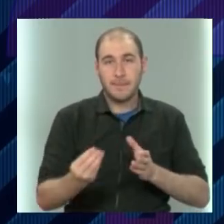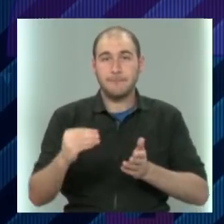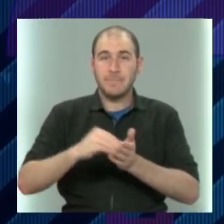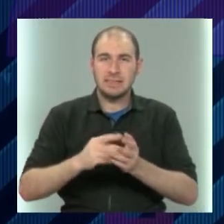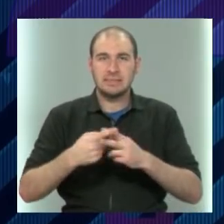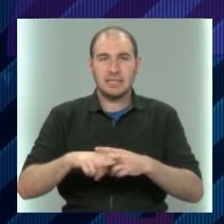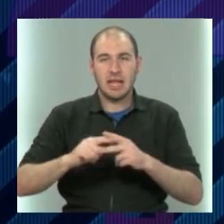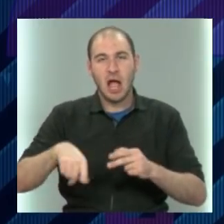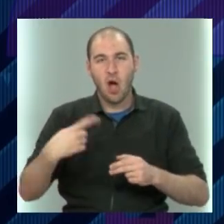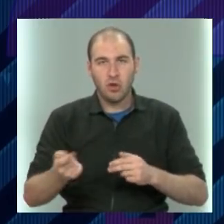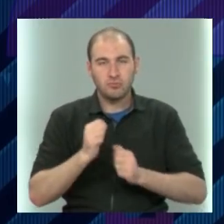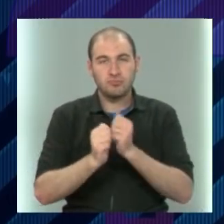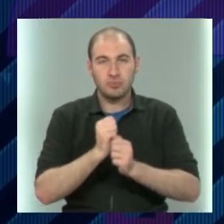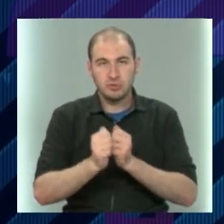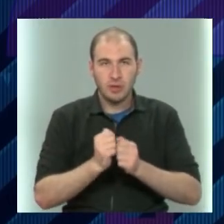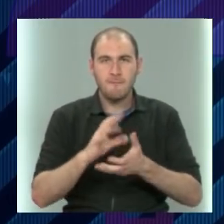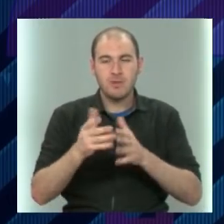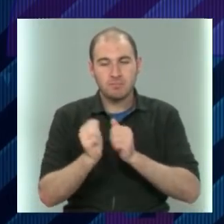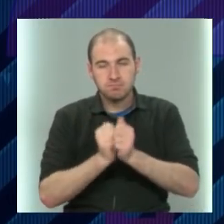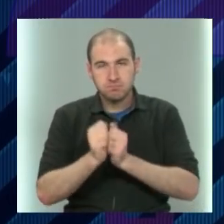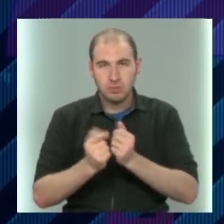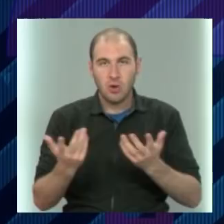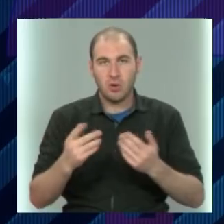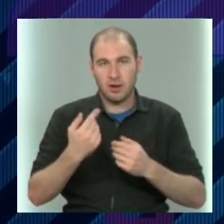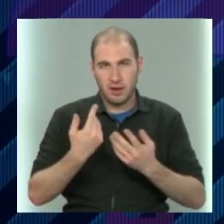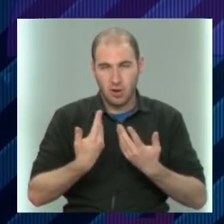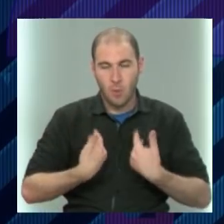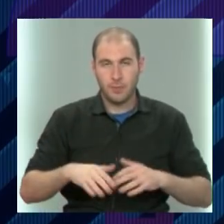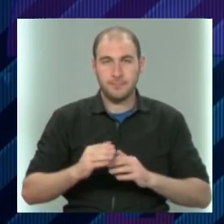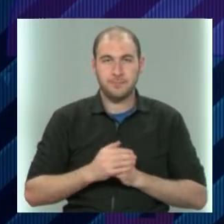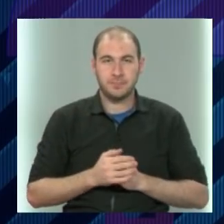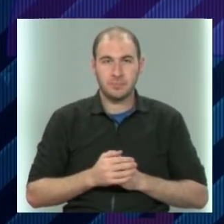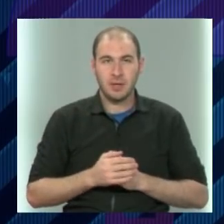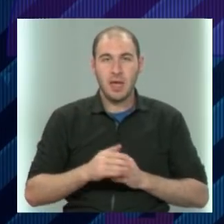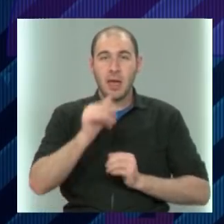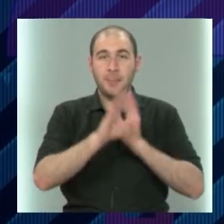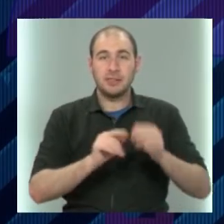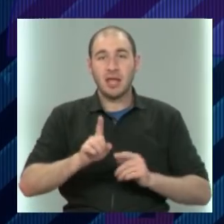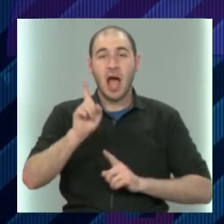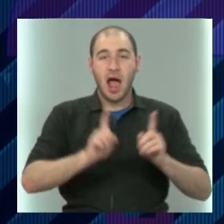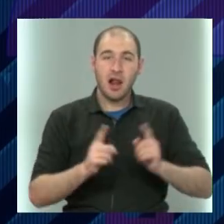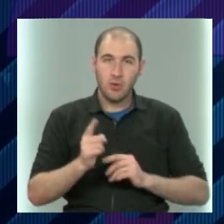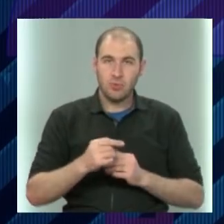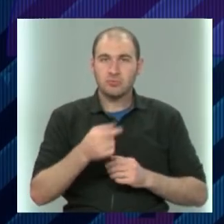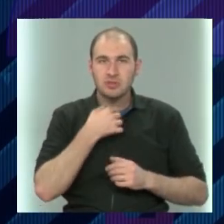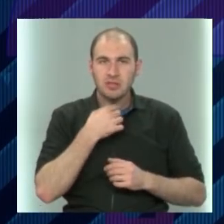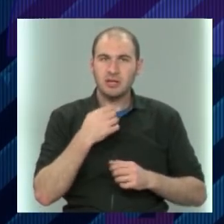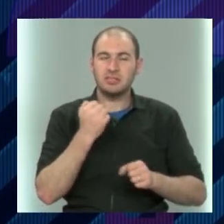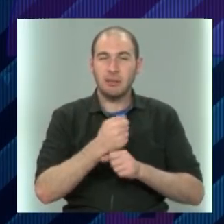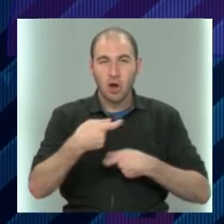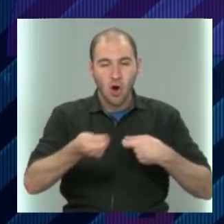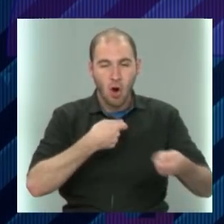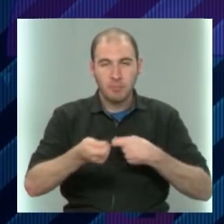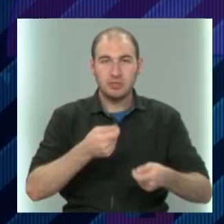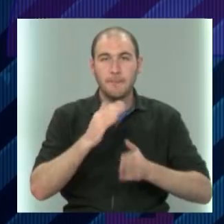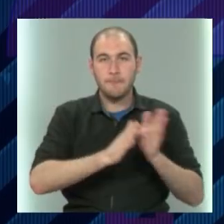otras técnicas de producción, métodos de producción convencionales. Entre algunos países que muestran su intención de trabajar comercialmente